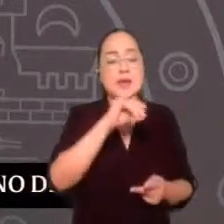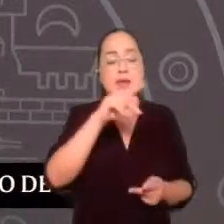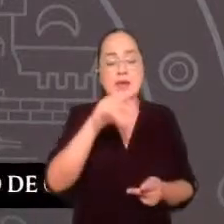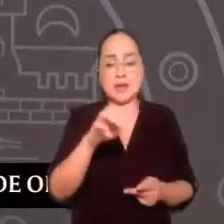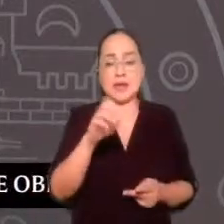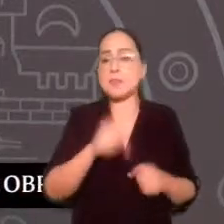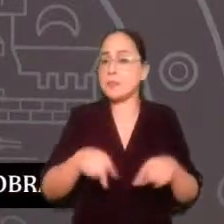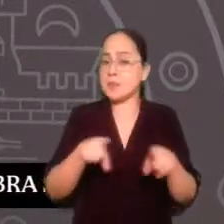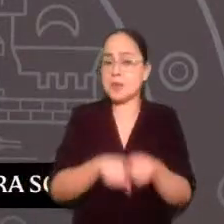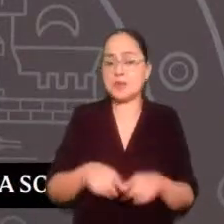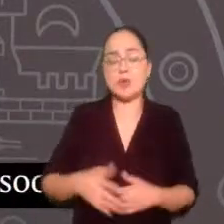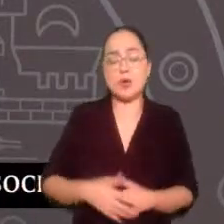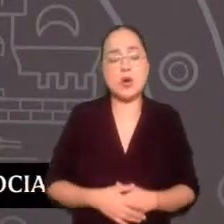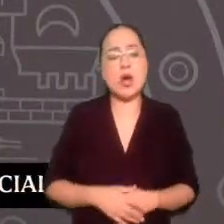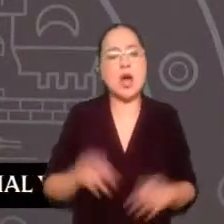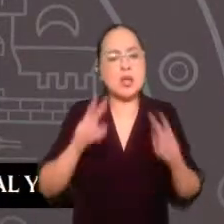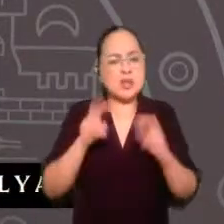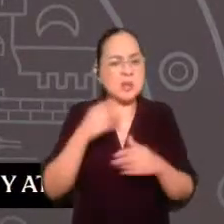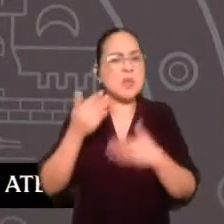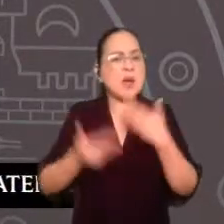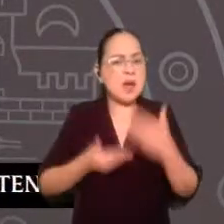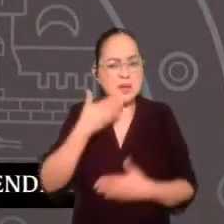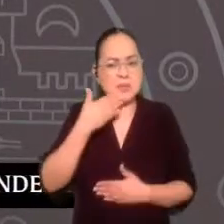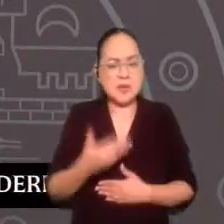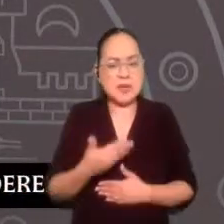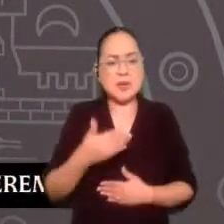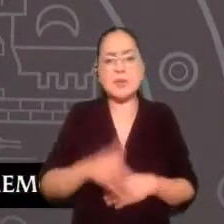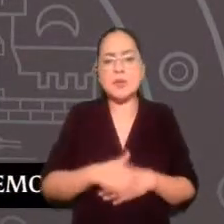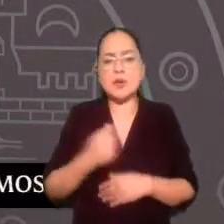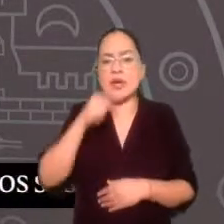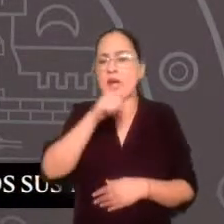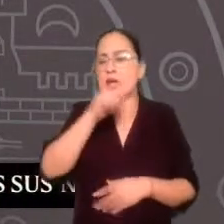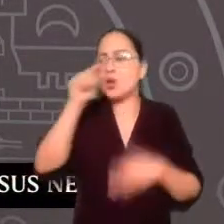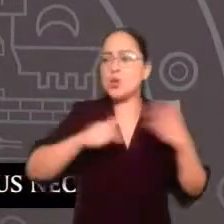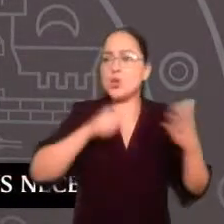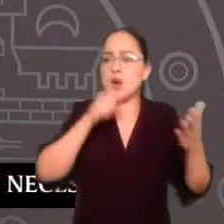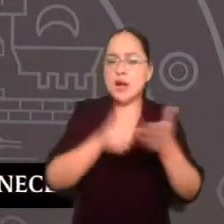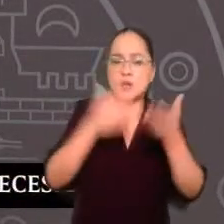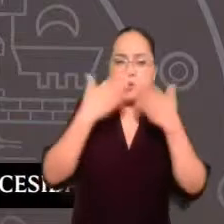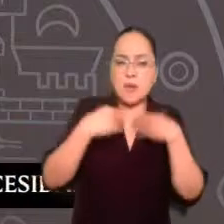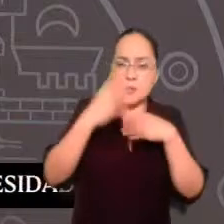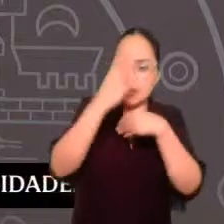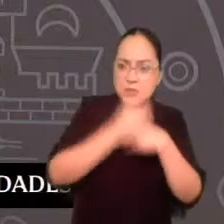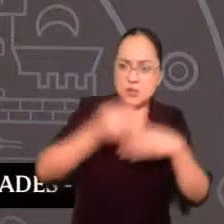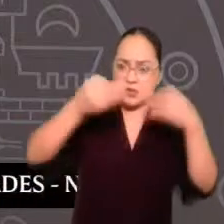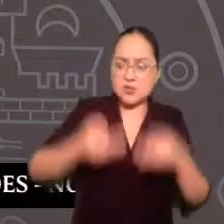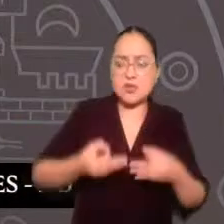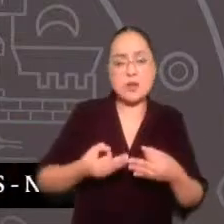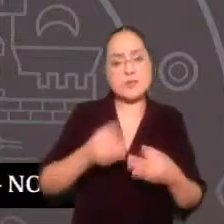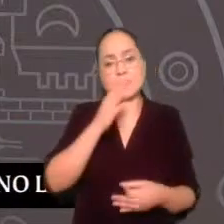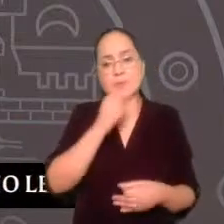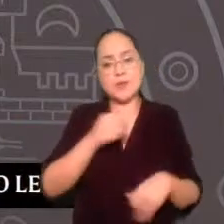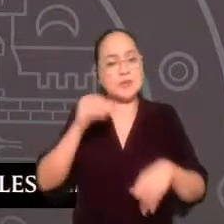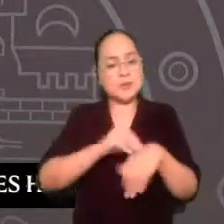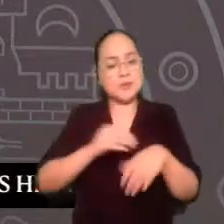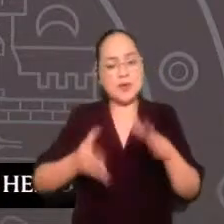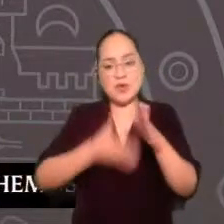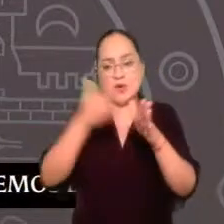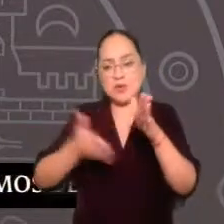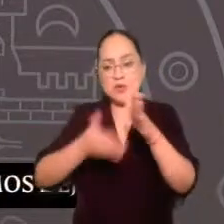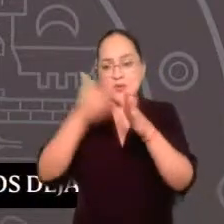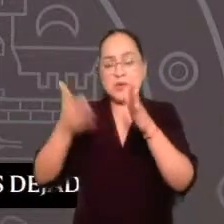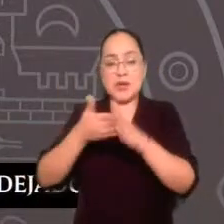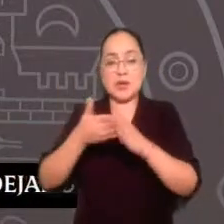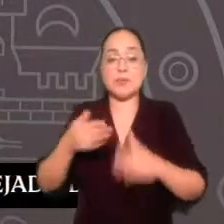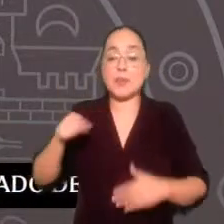Estamos avanzando en eso. ¿Por qué? Porque no se puede construir en terrenos que no sean oficiales. El Estado tiene que ser dueño